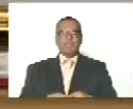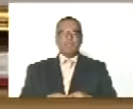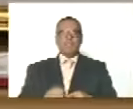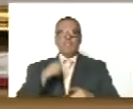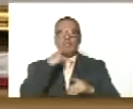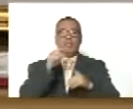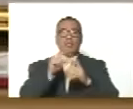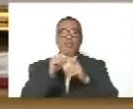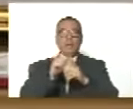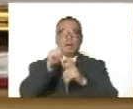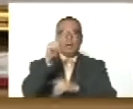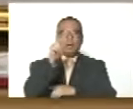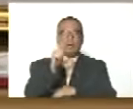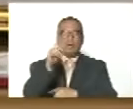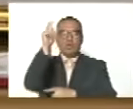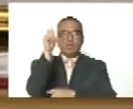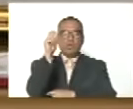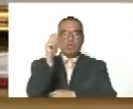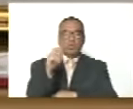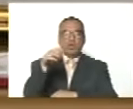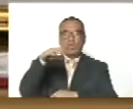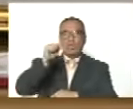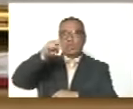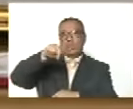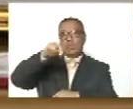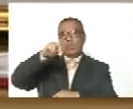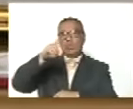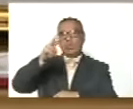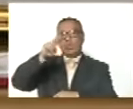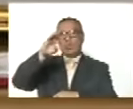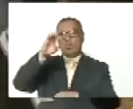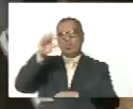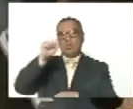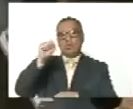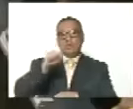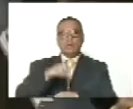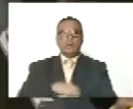a dejar en el derecho de palabra al diputado Andrés Avelino Álvarez.